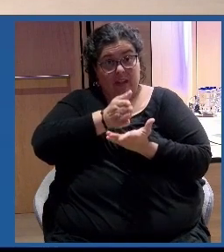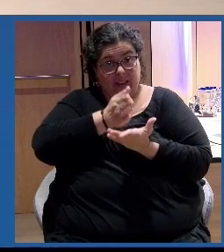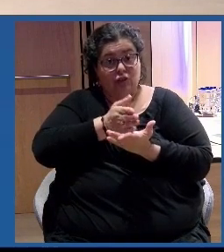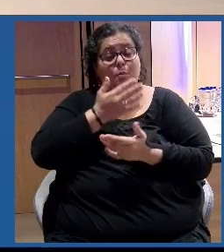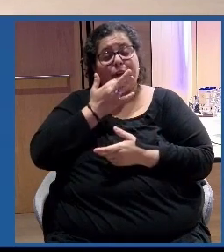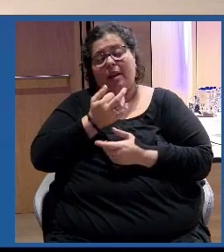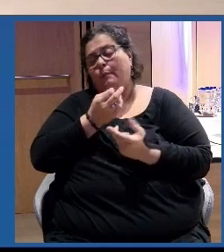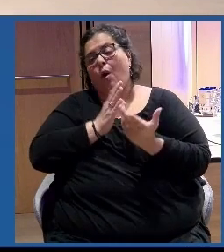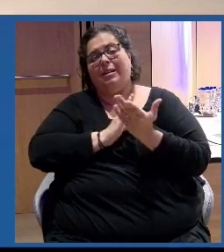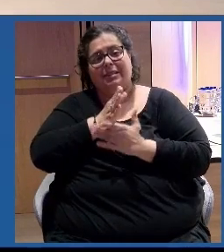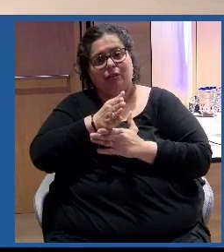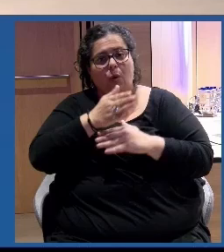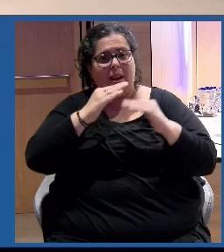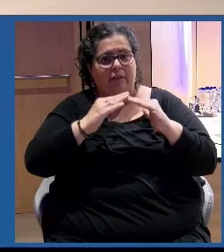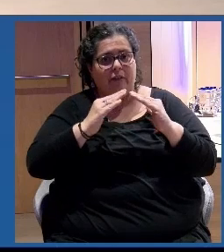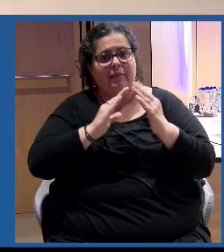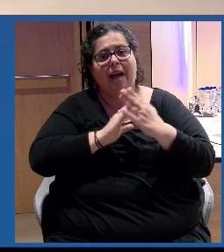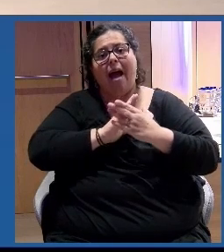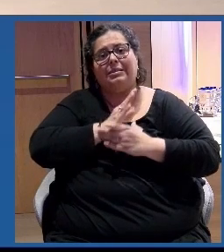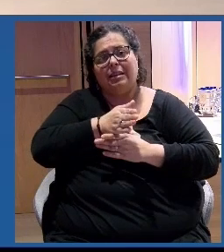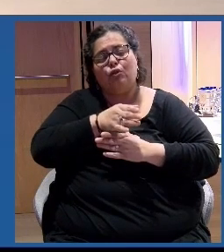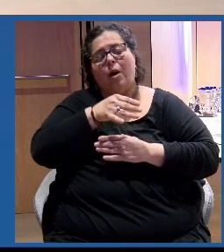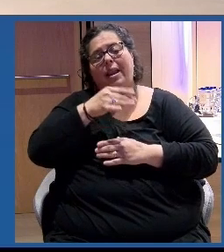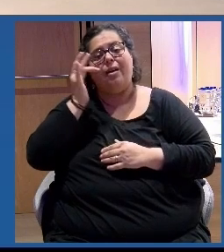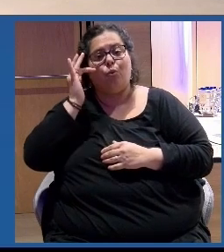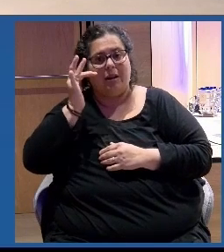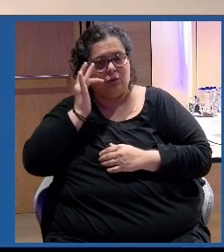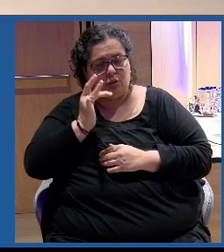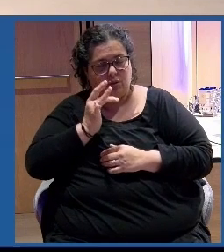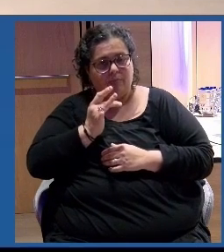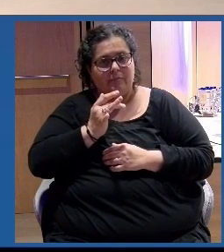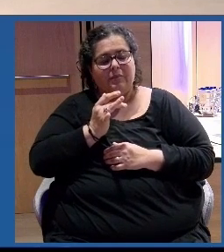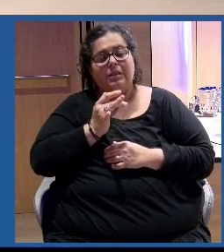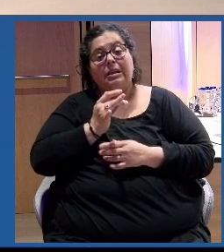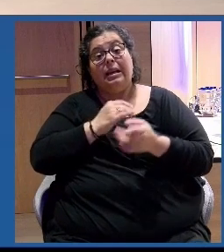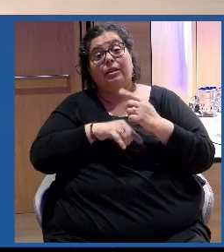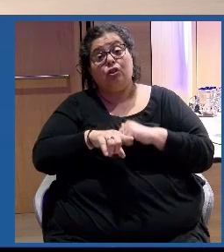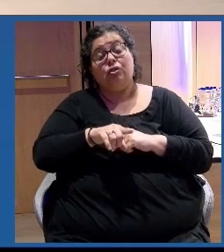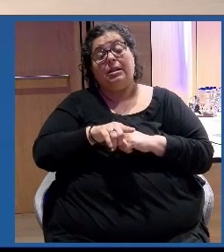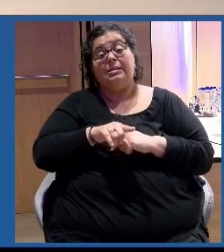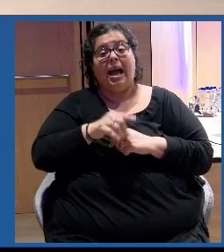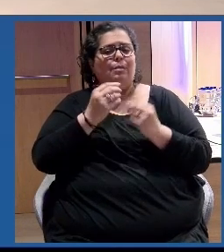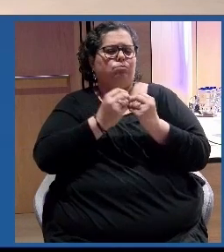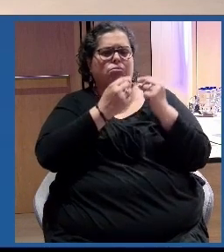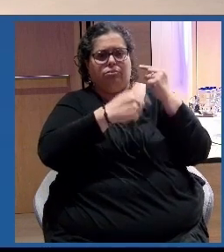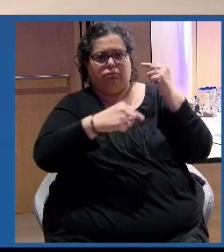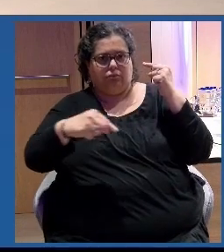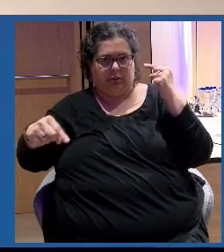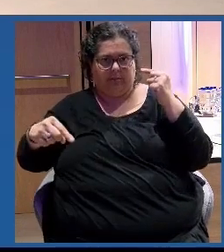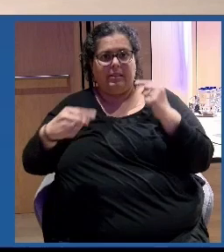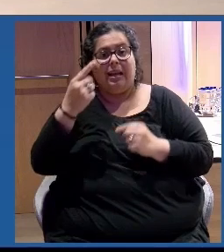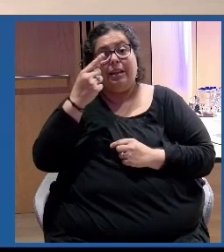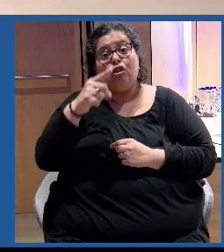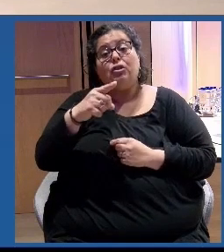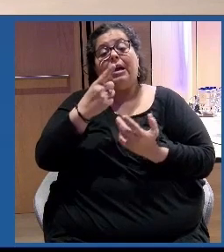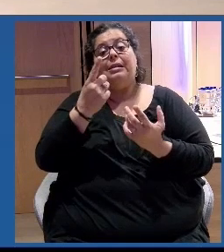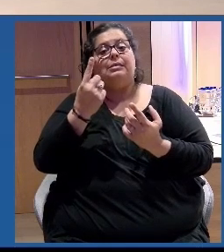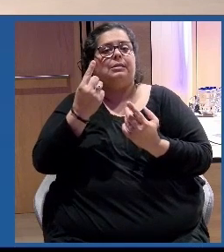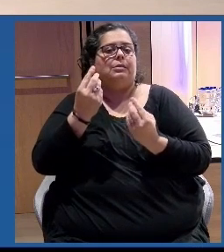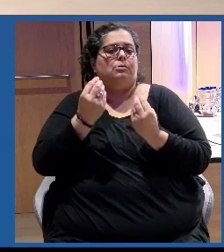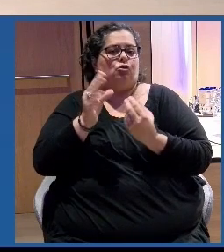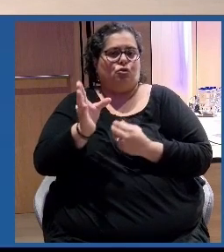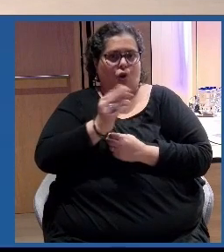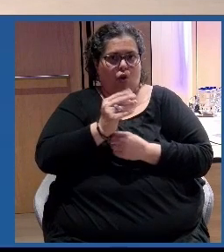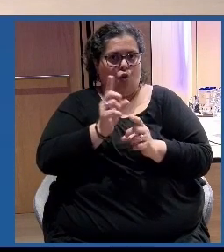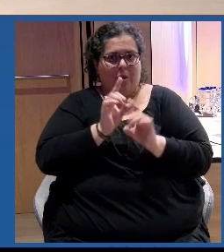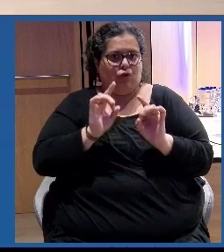acceso a la vivienda, el acceso a la educación, bueno, un montón de otras áreas que no es solo la vinculada